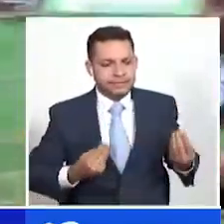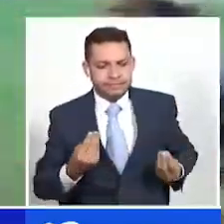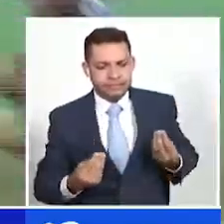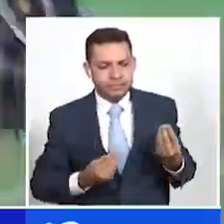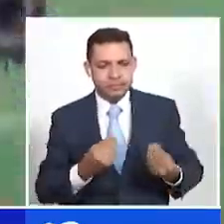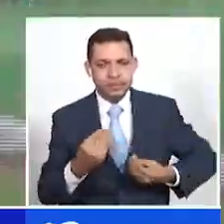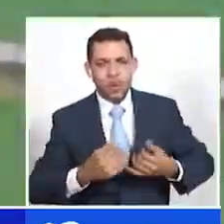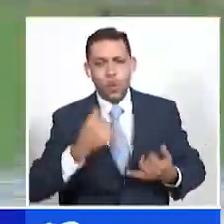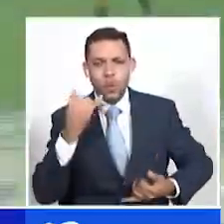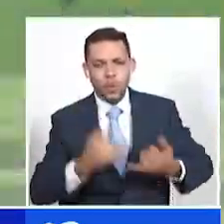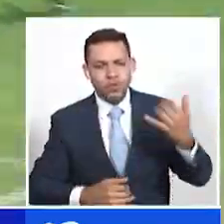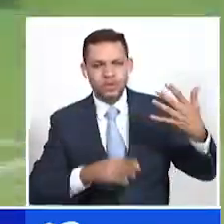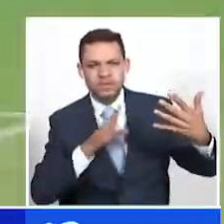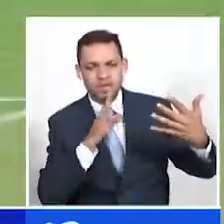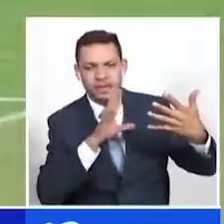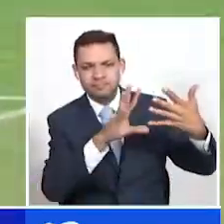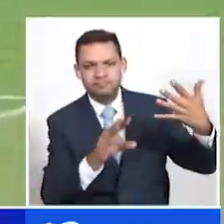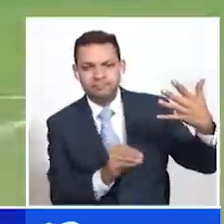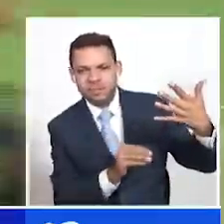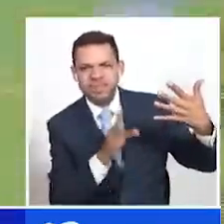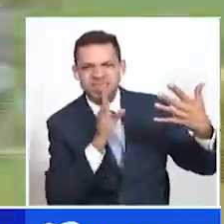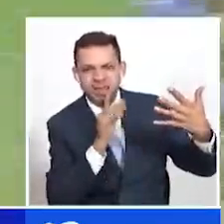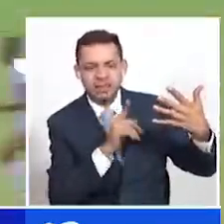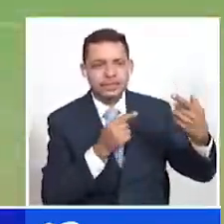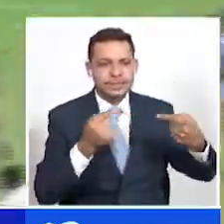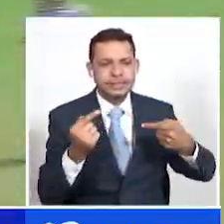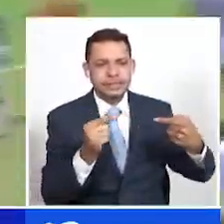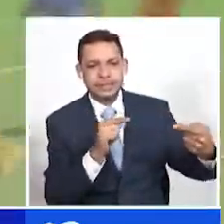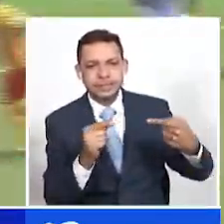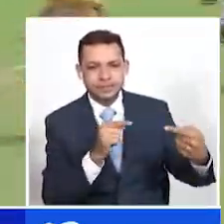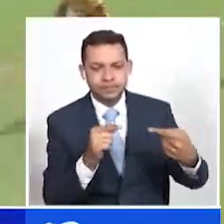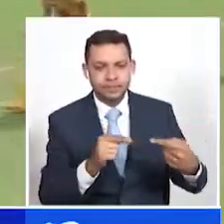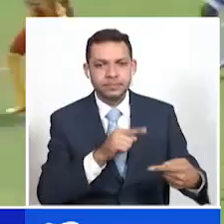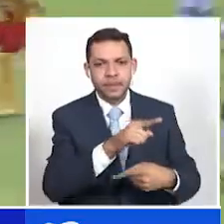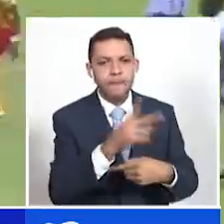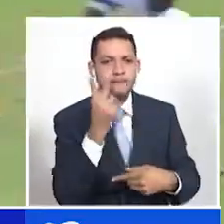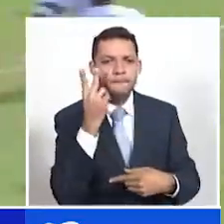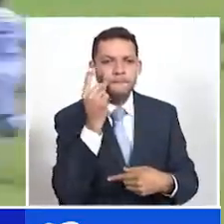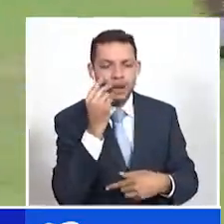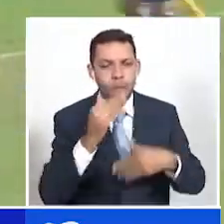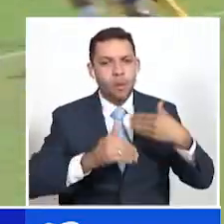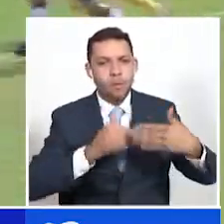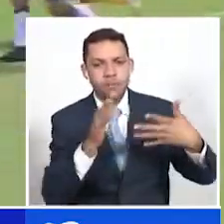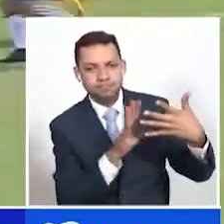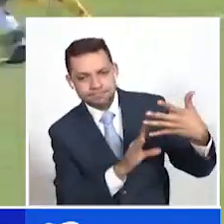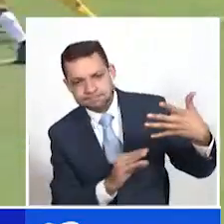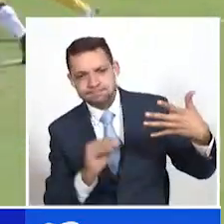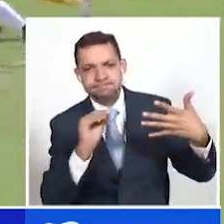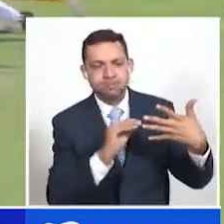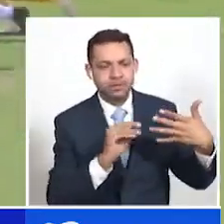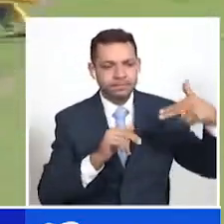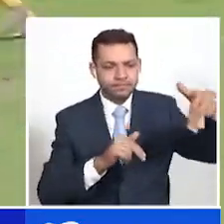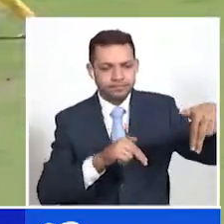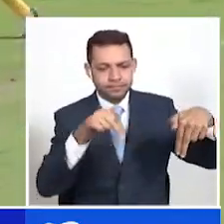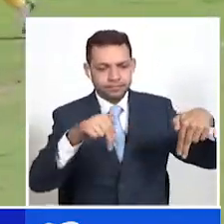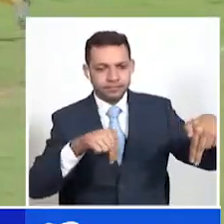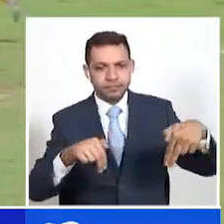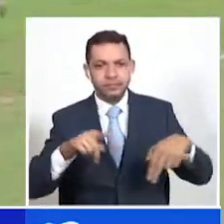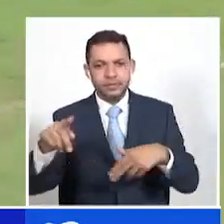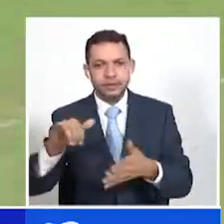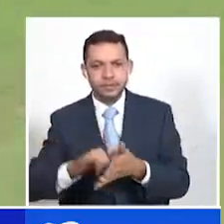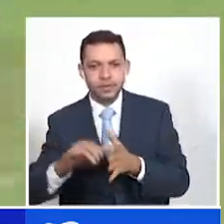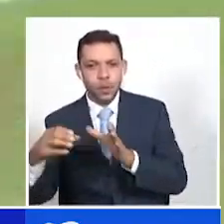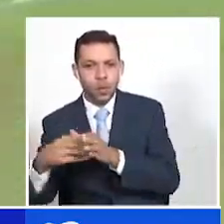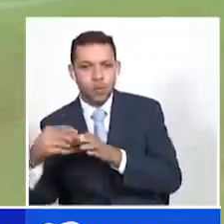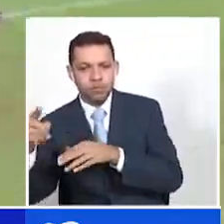descenderá a la siguiente categoría. Los dirigidos por Alexis Márquez fueron superiores y tuvieron más llegadas de gol frente a los aseguradores. Pero el arquero de los visitantes,